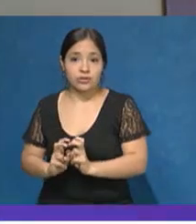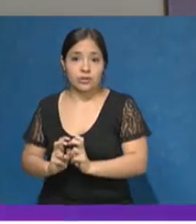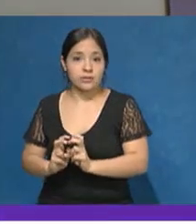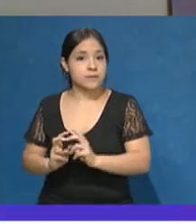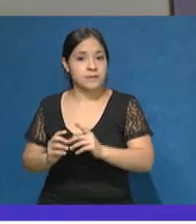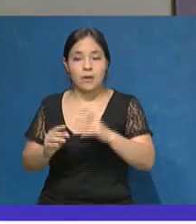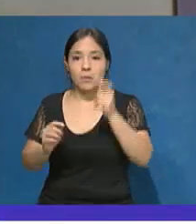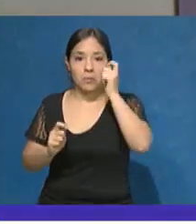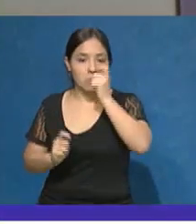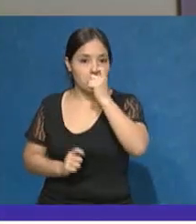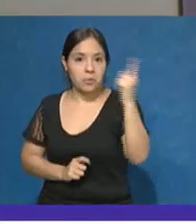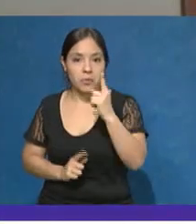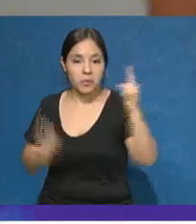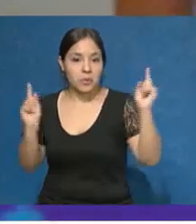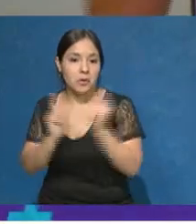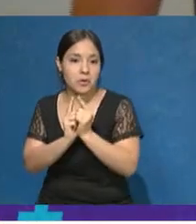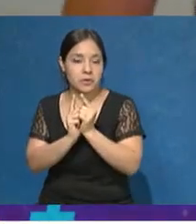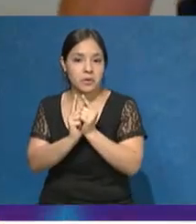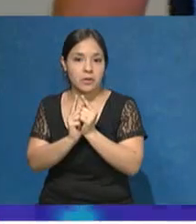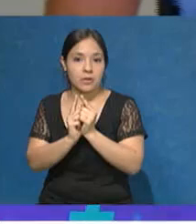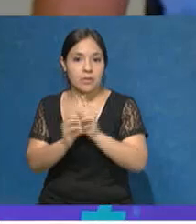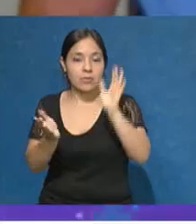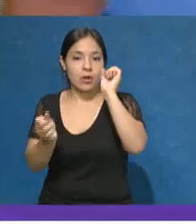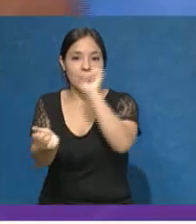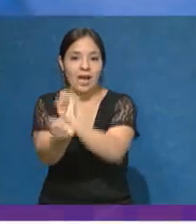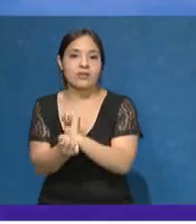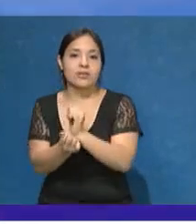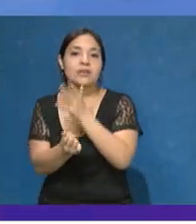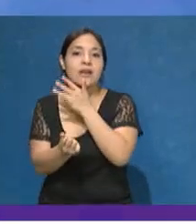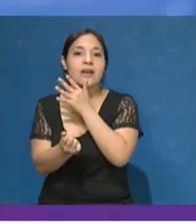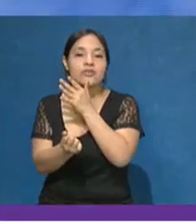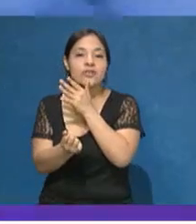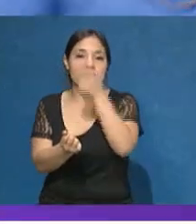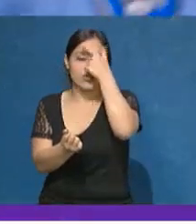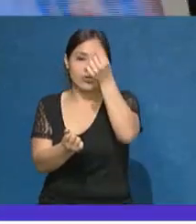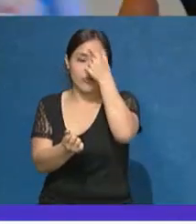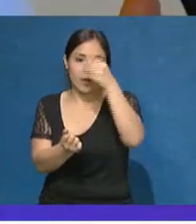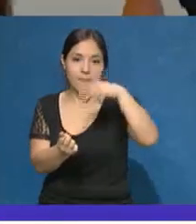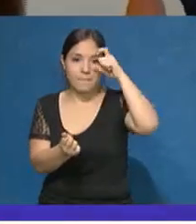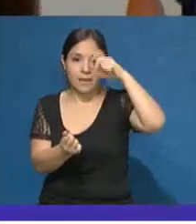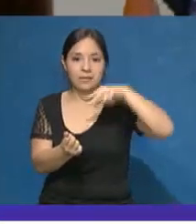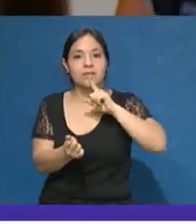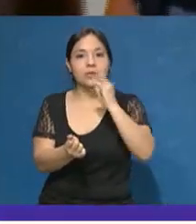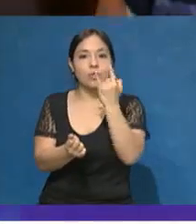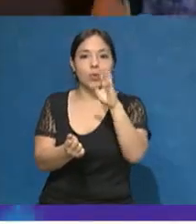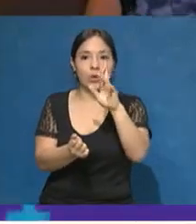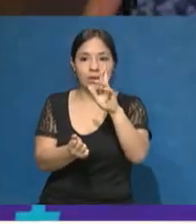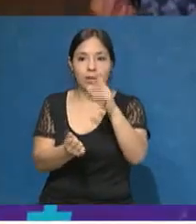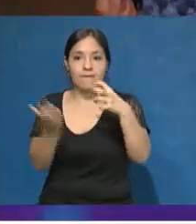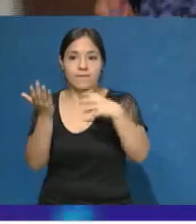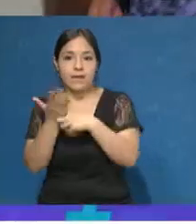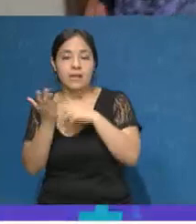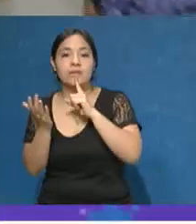tiempo récord que llega a una condena de 14 años para el chofer de mentor el fiscal carlos torres